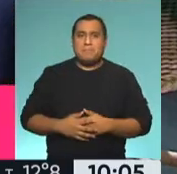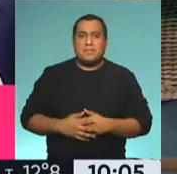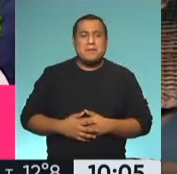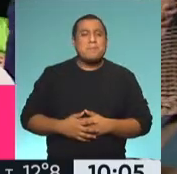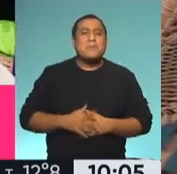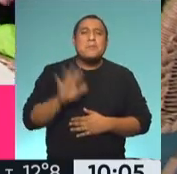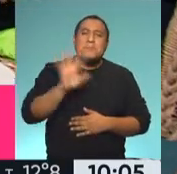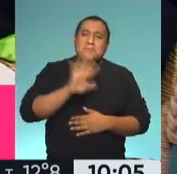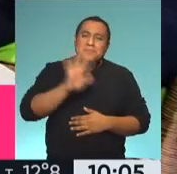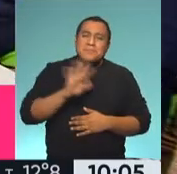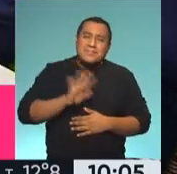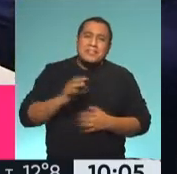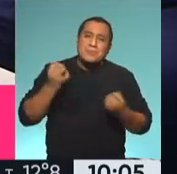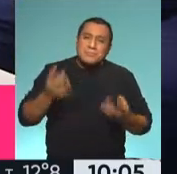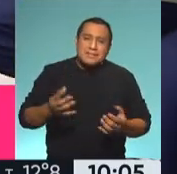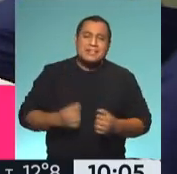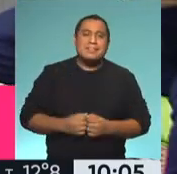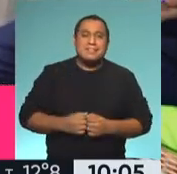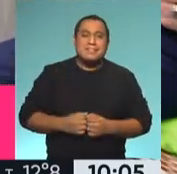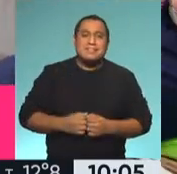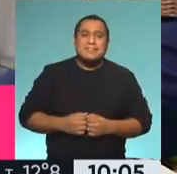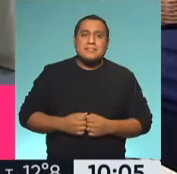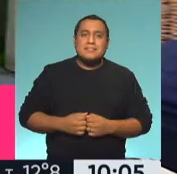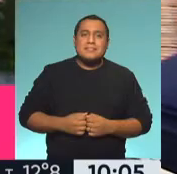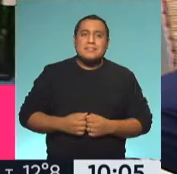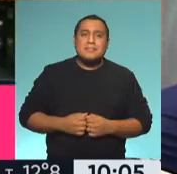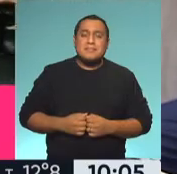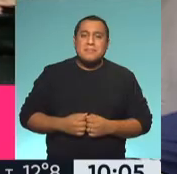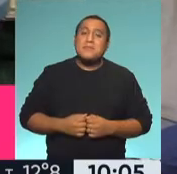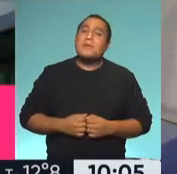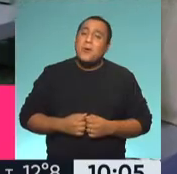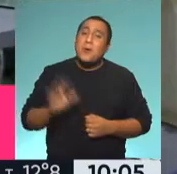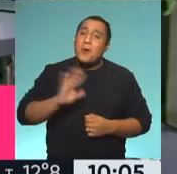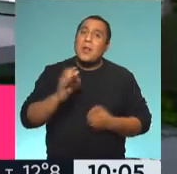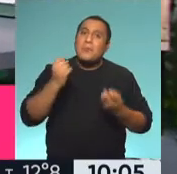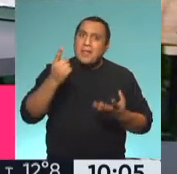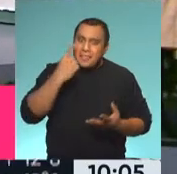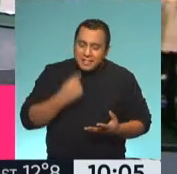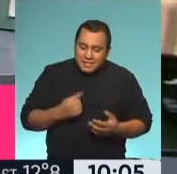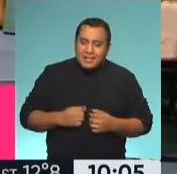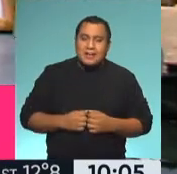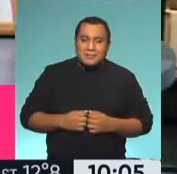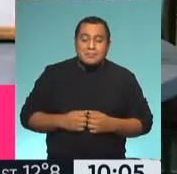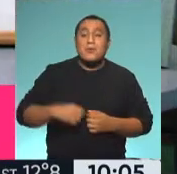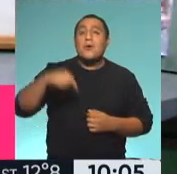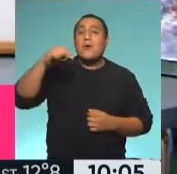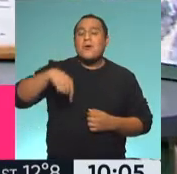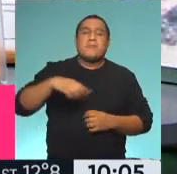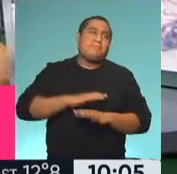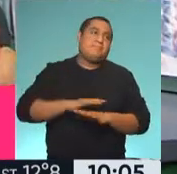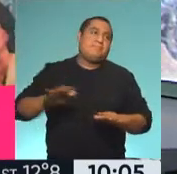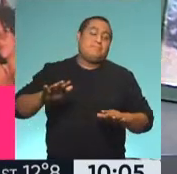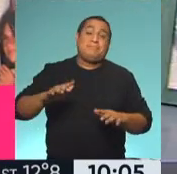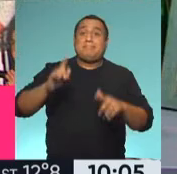Hola, hola, hola, ¿cómo les va? ¿Cómo les va? Muy buen día. Hoy vamos a disfrutar